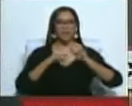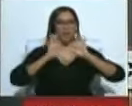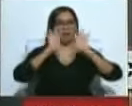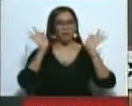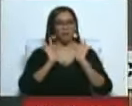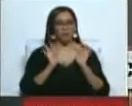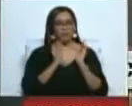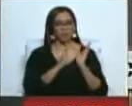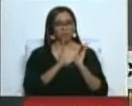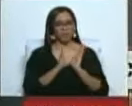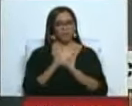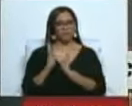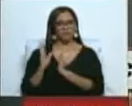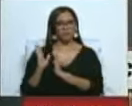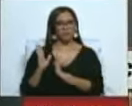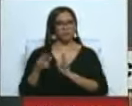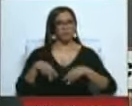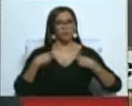organización.